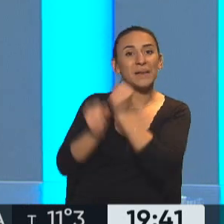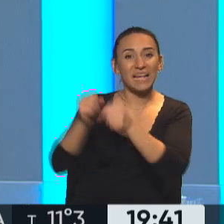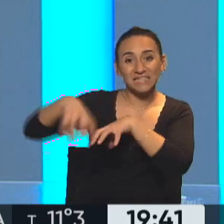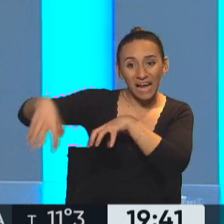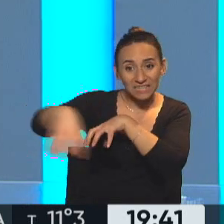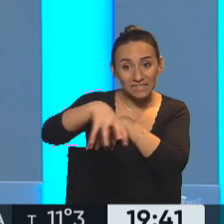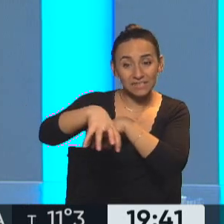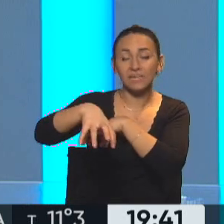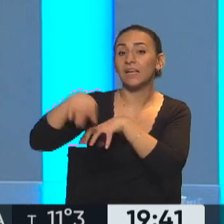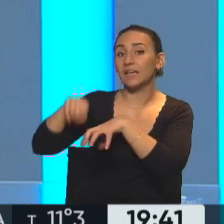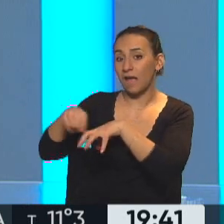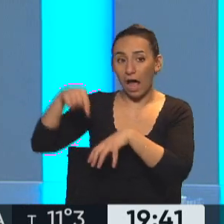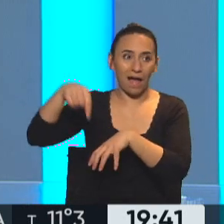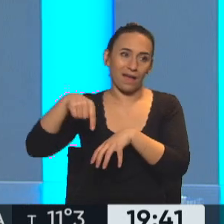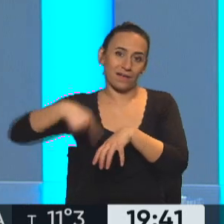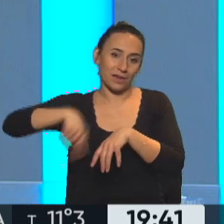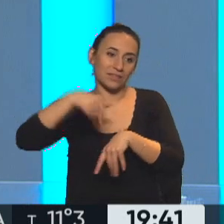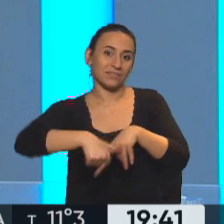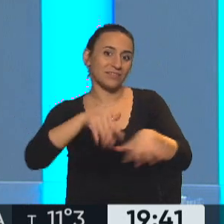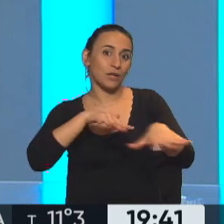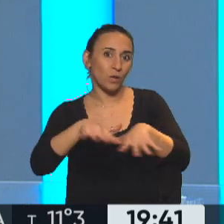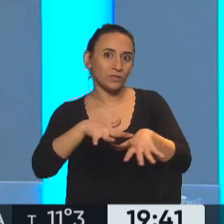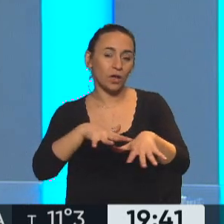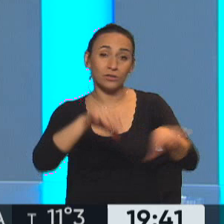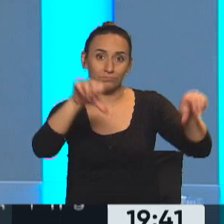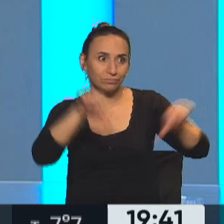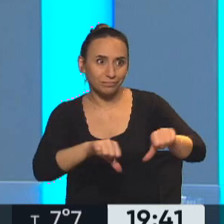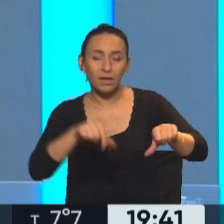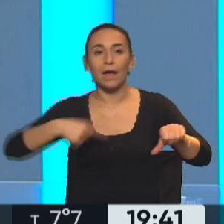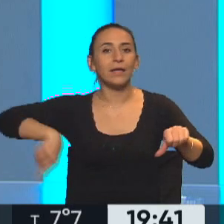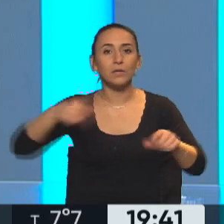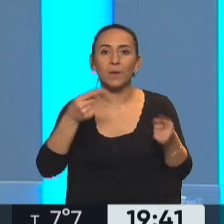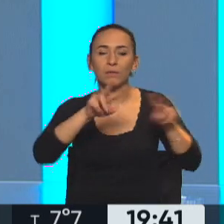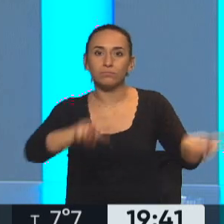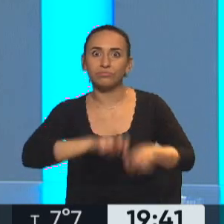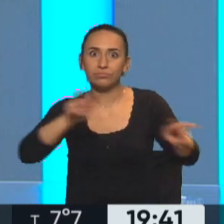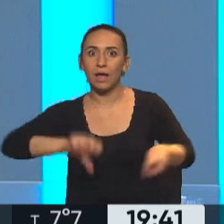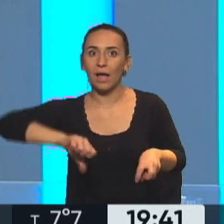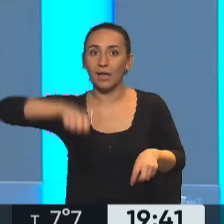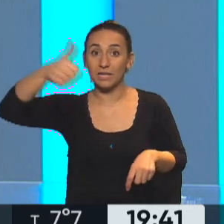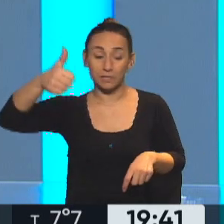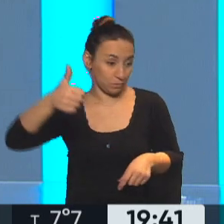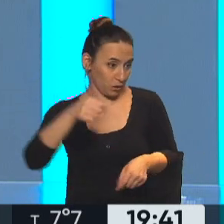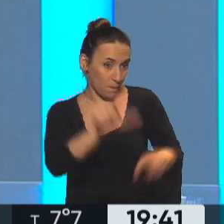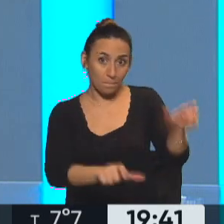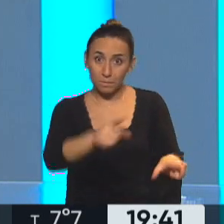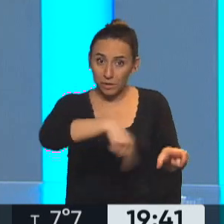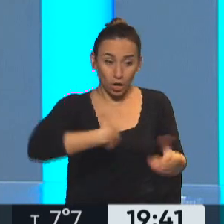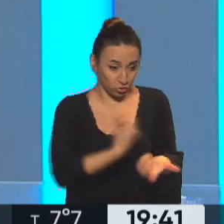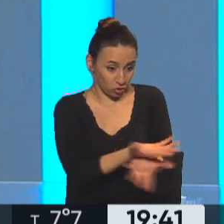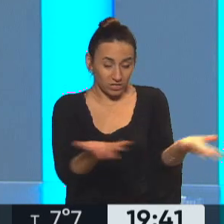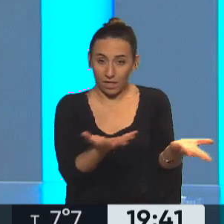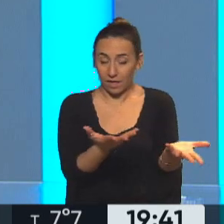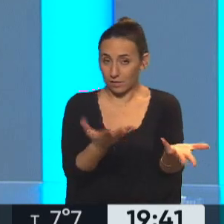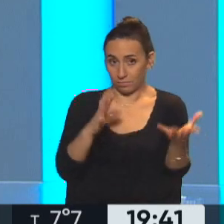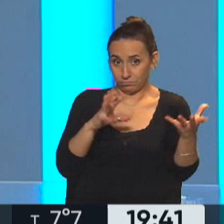que en medio de esta crisis están teniendo ganancias, mientras, bueno, la gran mayoría de la población se está viendo afectada por una inflación